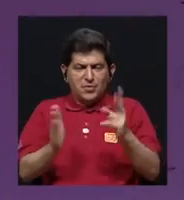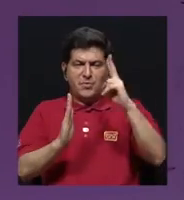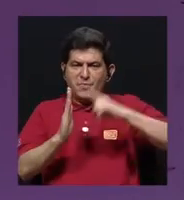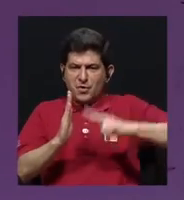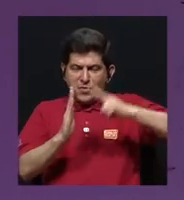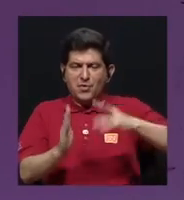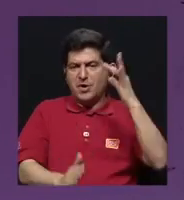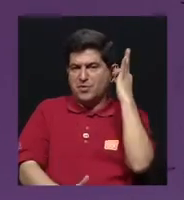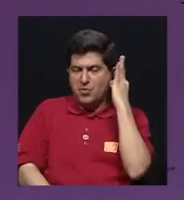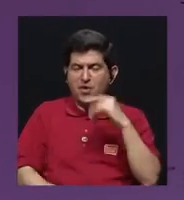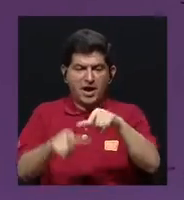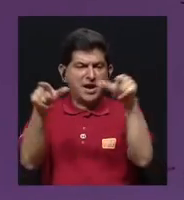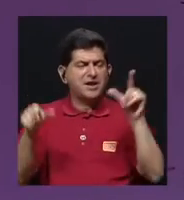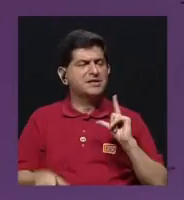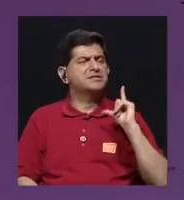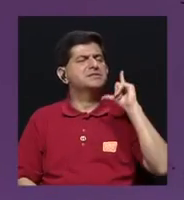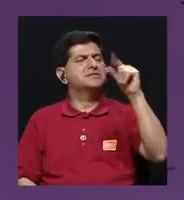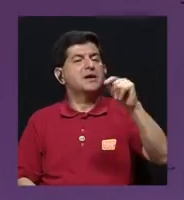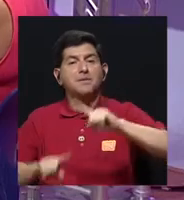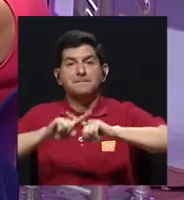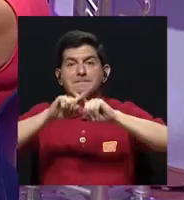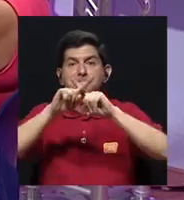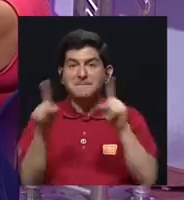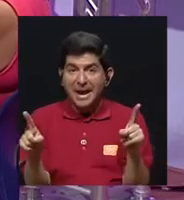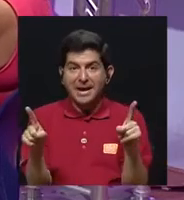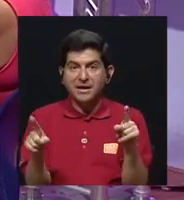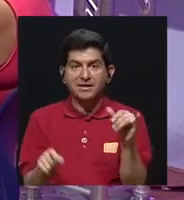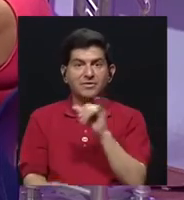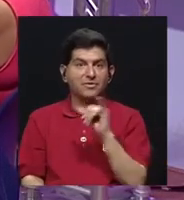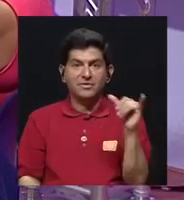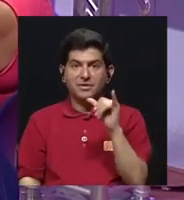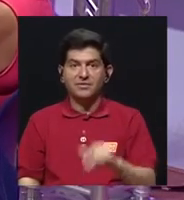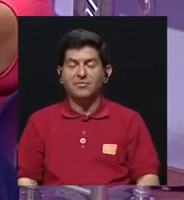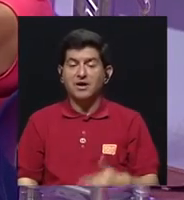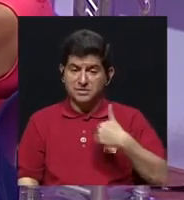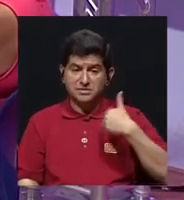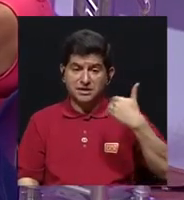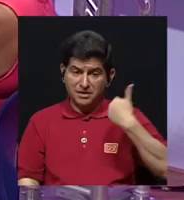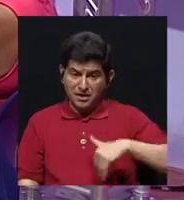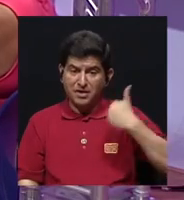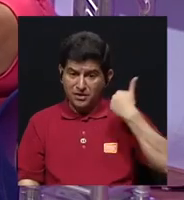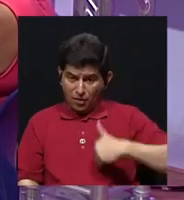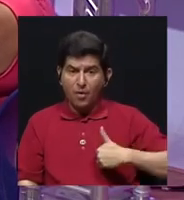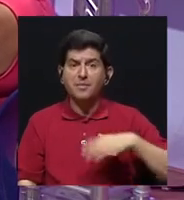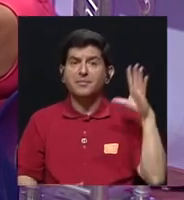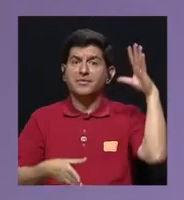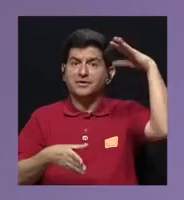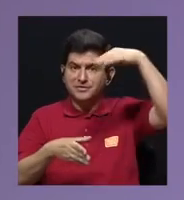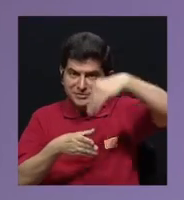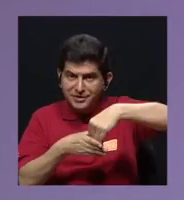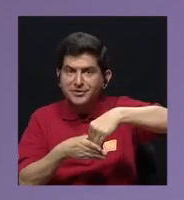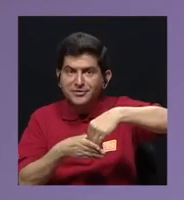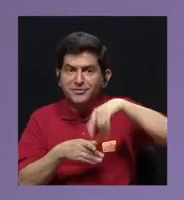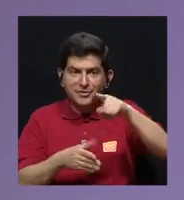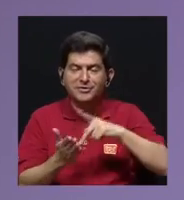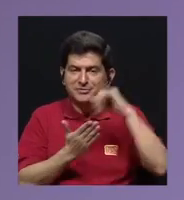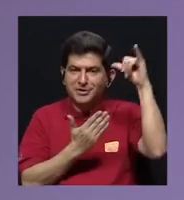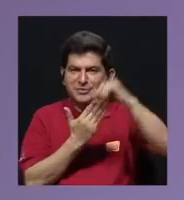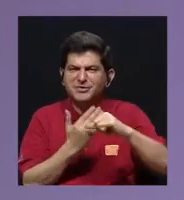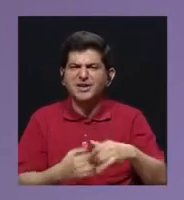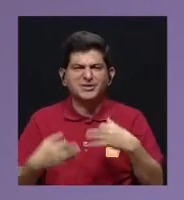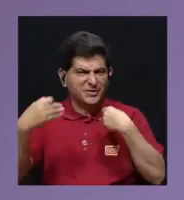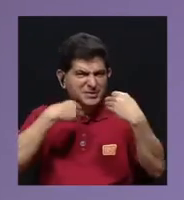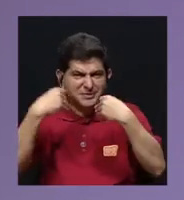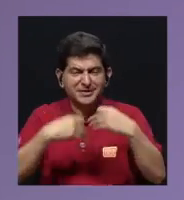la lectura en mujeres en zonas rurales. Sin embargo, también han habido hombres que se han incorporado a este